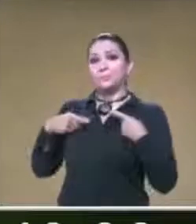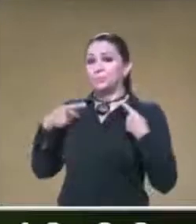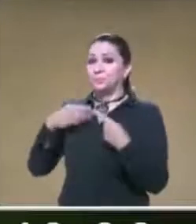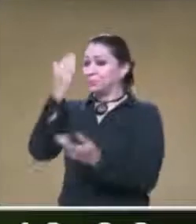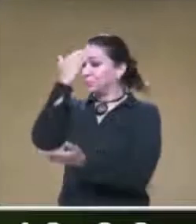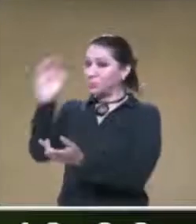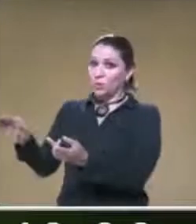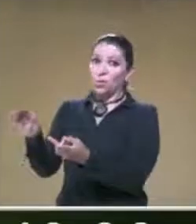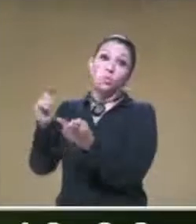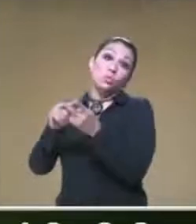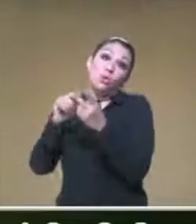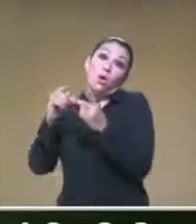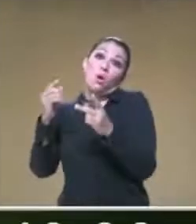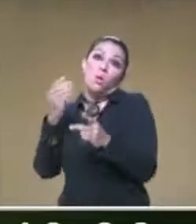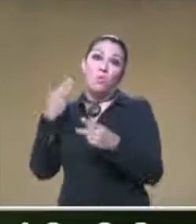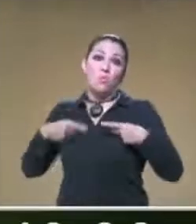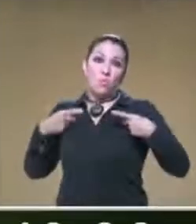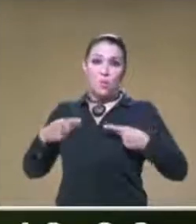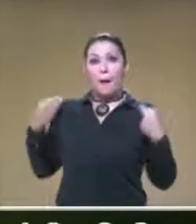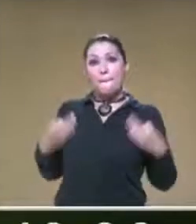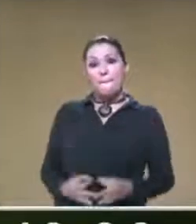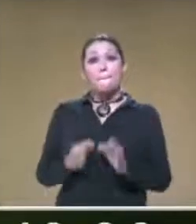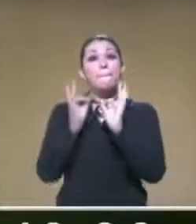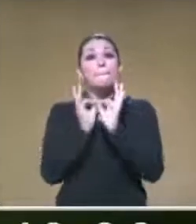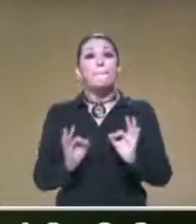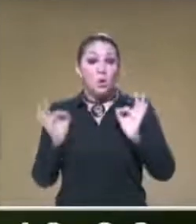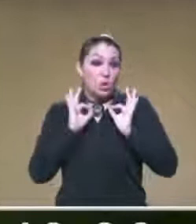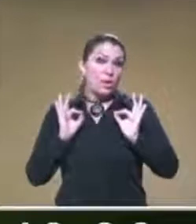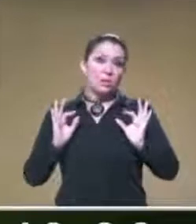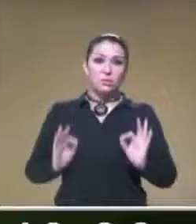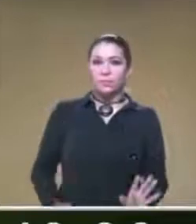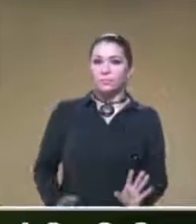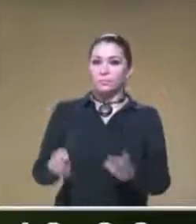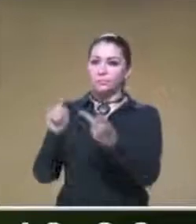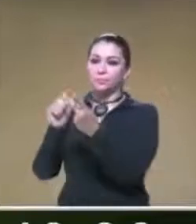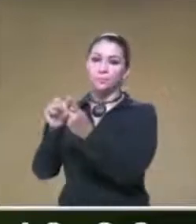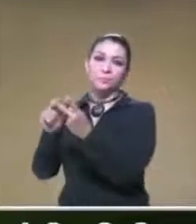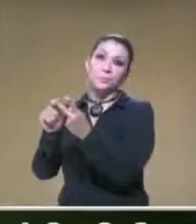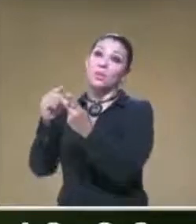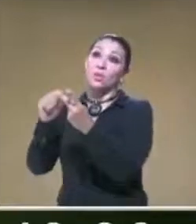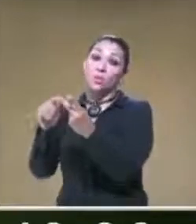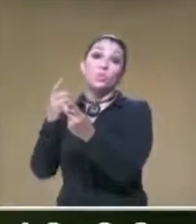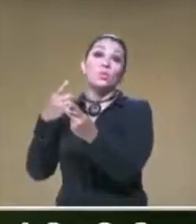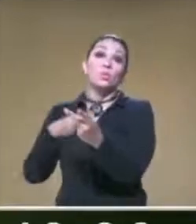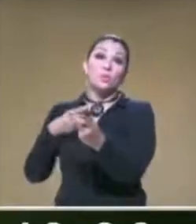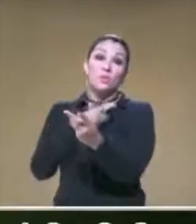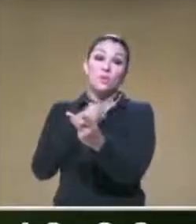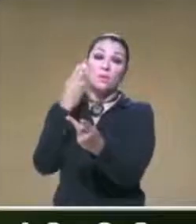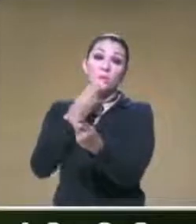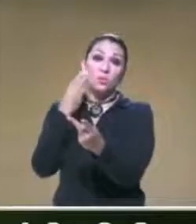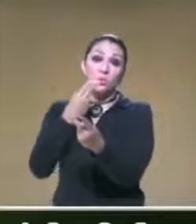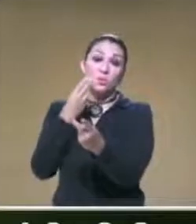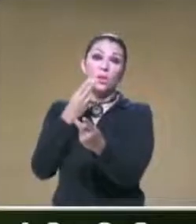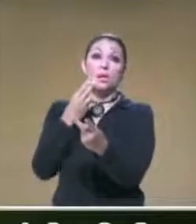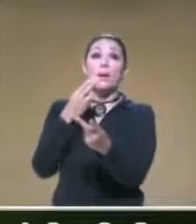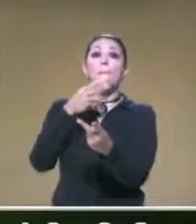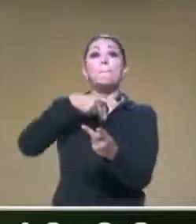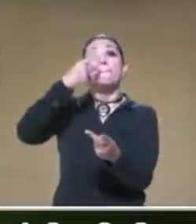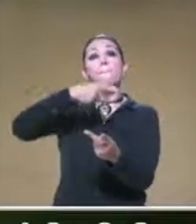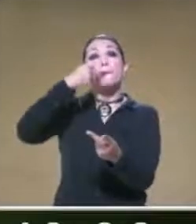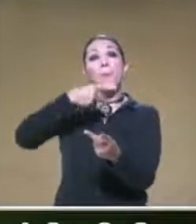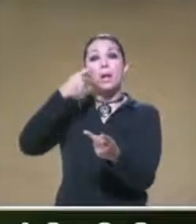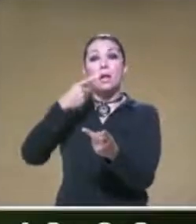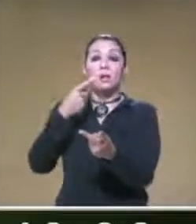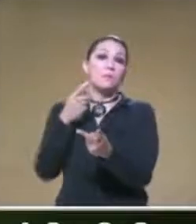un cargo importante en una empresa. Es un documento formal y por lo tanto debe utilizar lenguaje formal y fórmulas